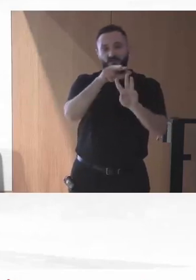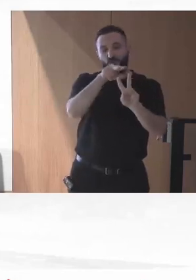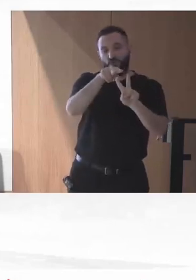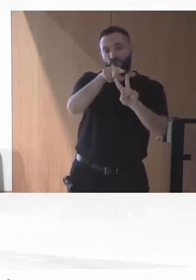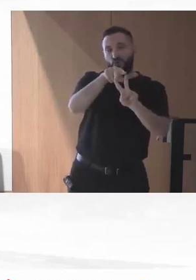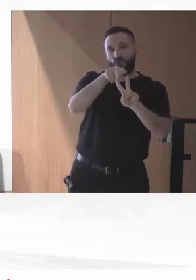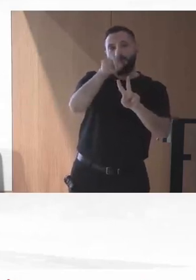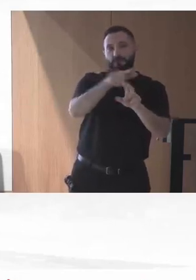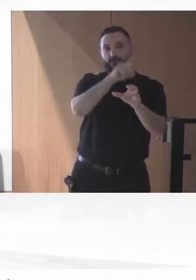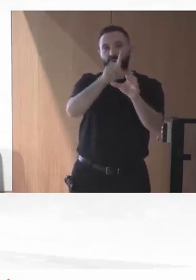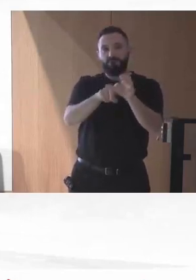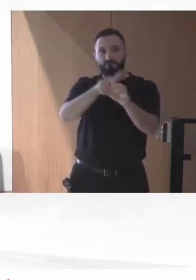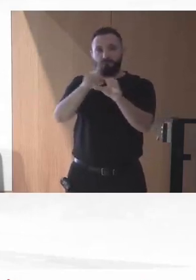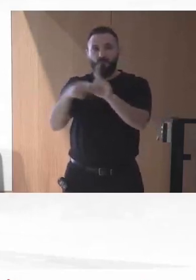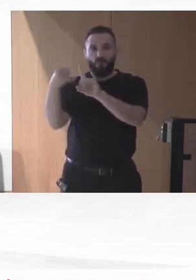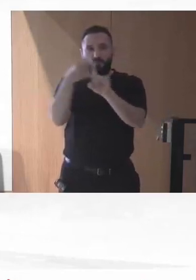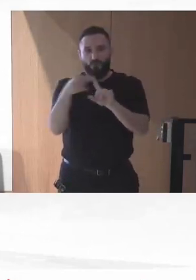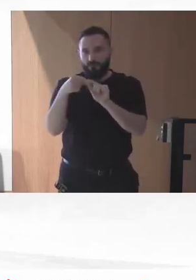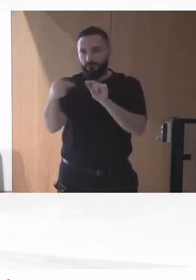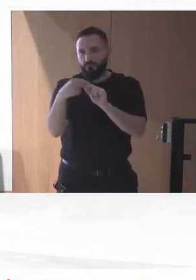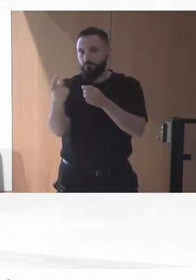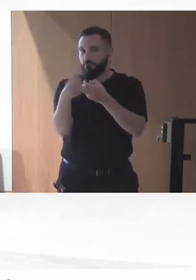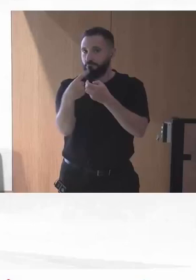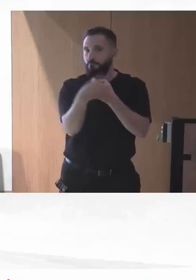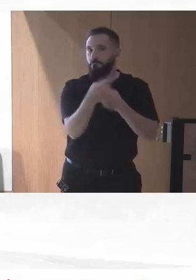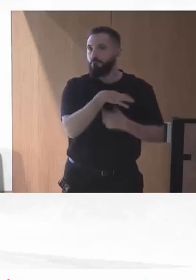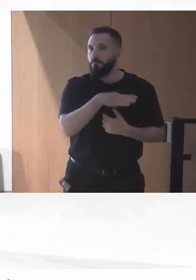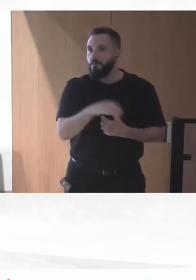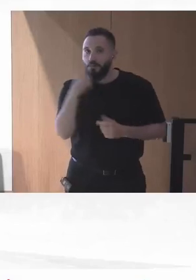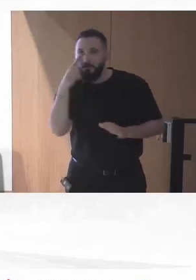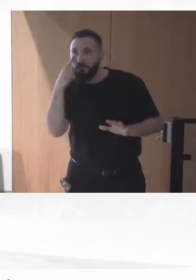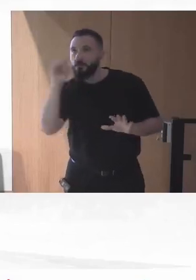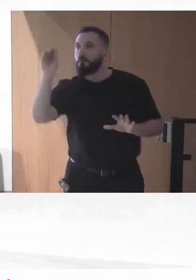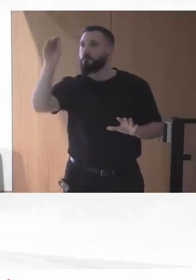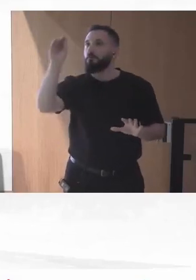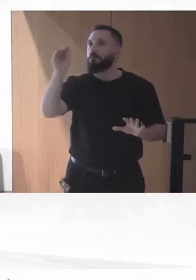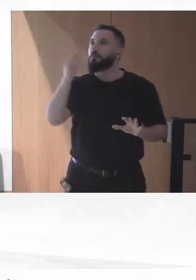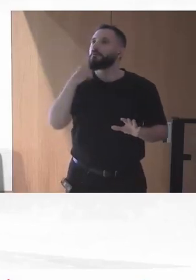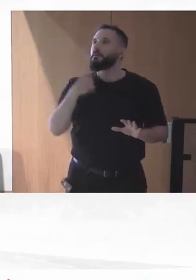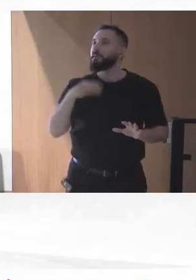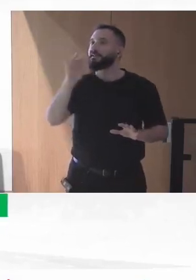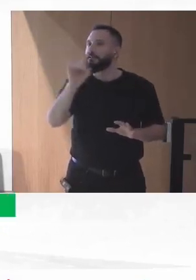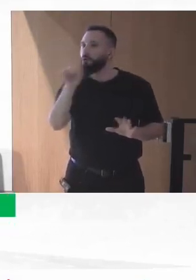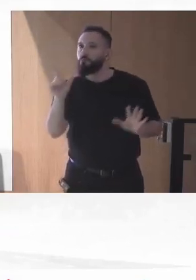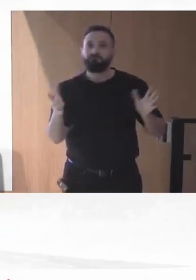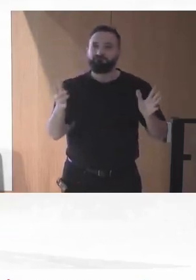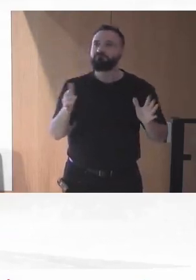están también conectados. Si podemos hacer tener confirmación de que están conectados. Sí, estupendo,